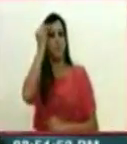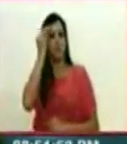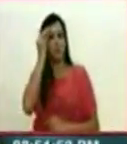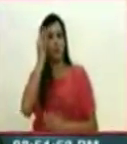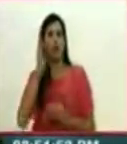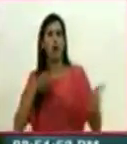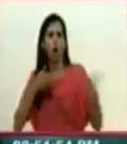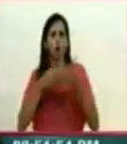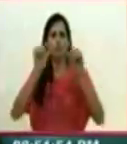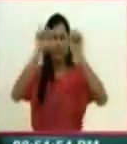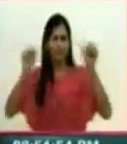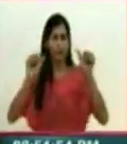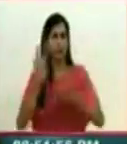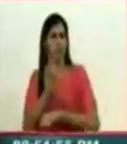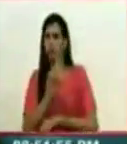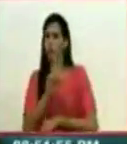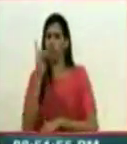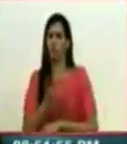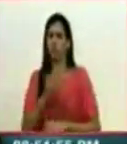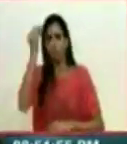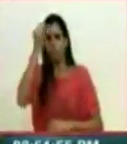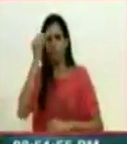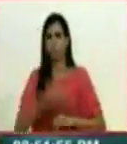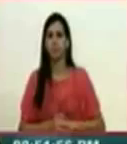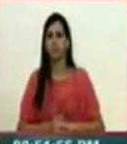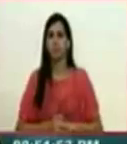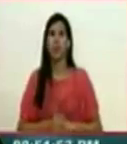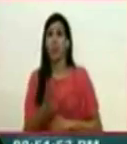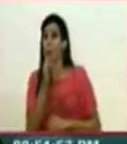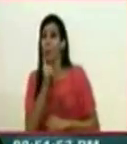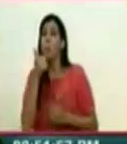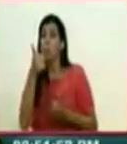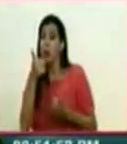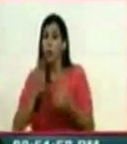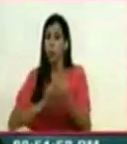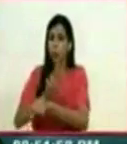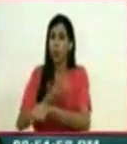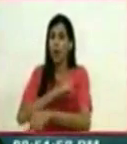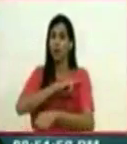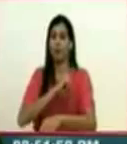al sistema eléctrico. Si no hay un consumo racional, siempre la demanda